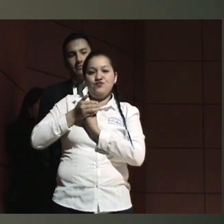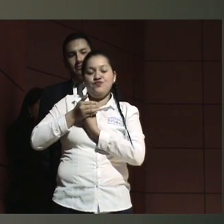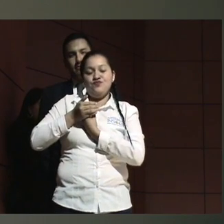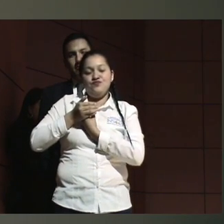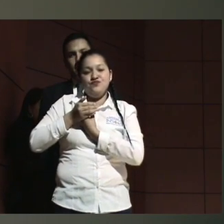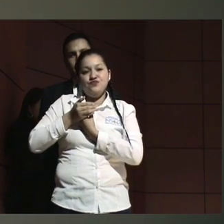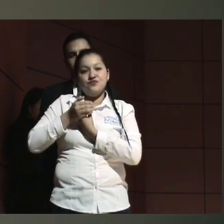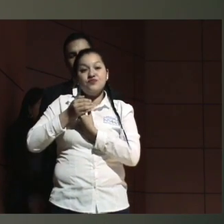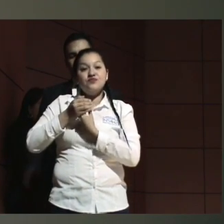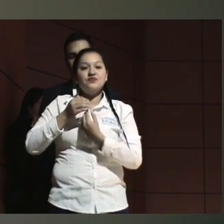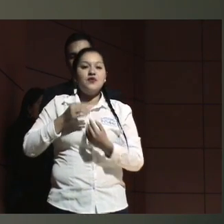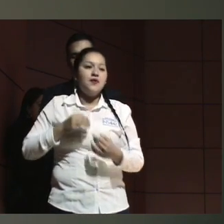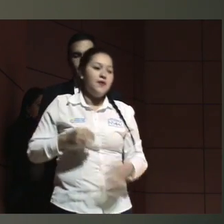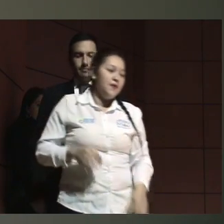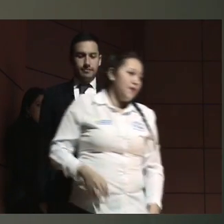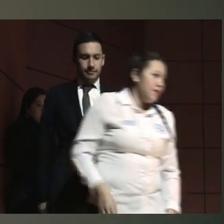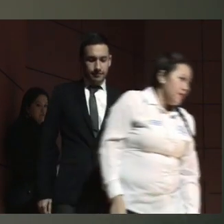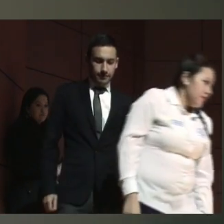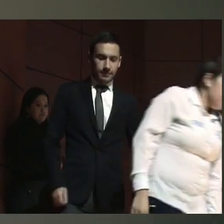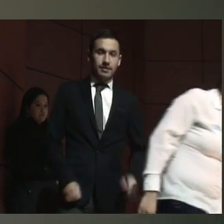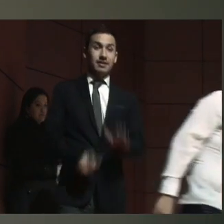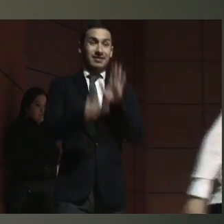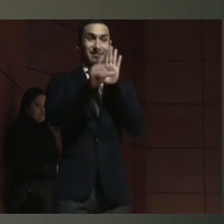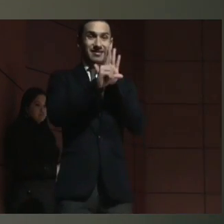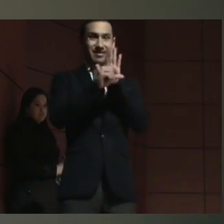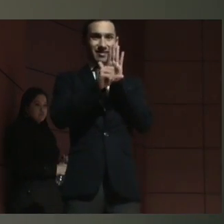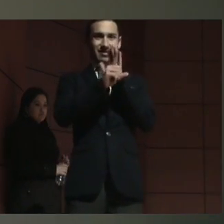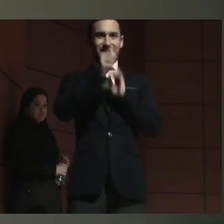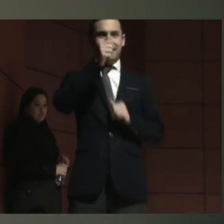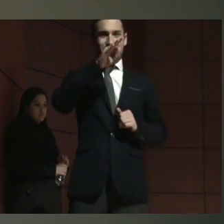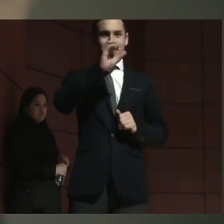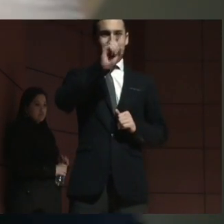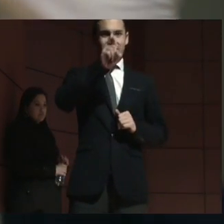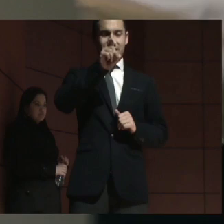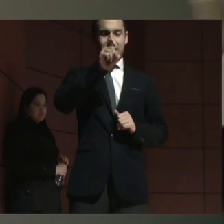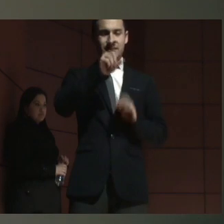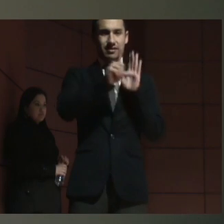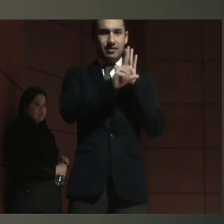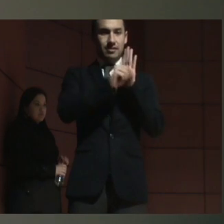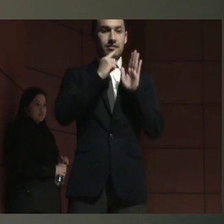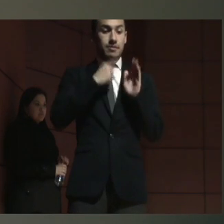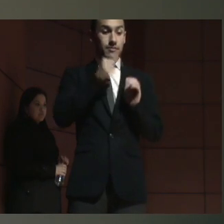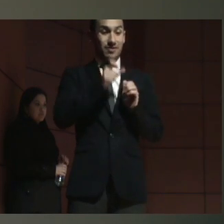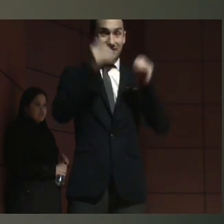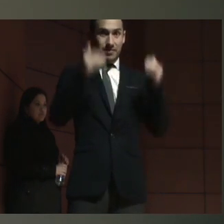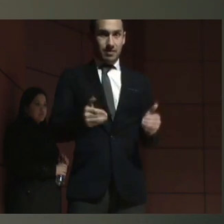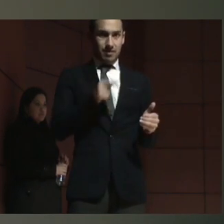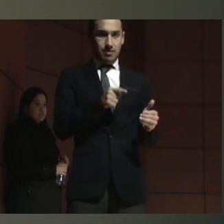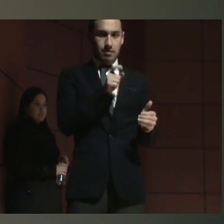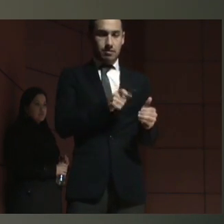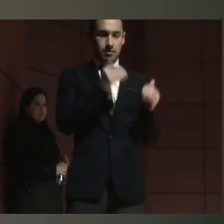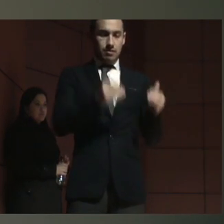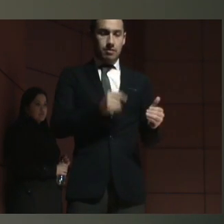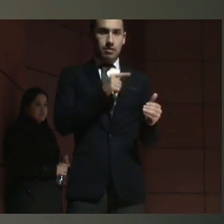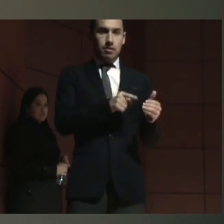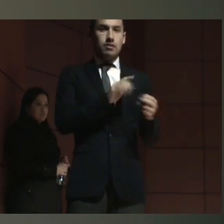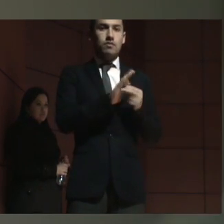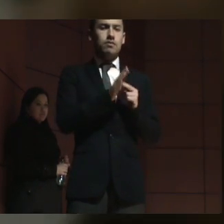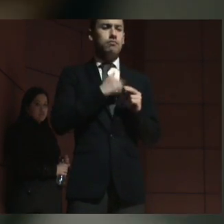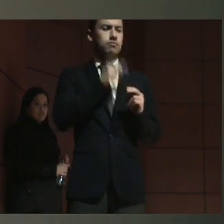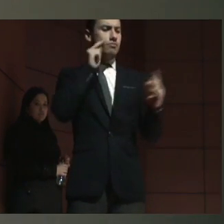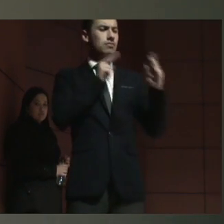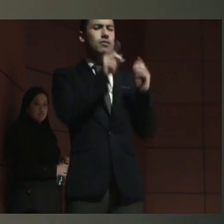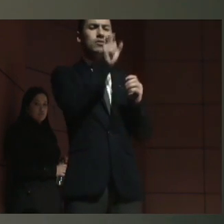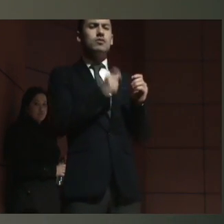que a la luz de la ley 13 06 todavía la persona con discapacidad es una